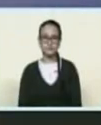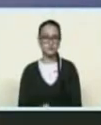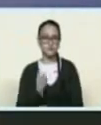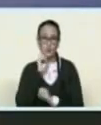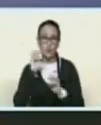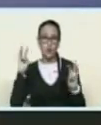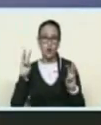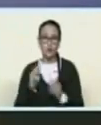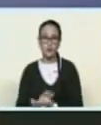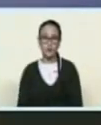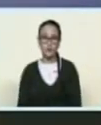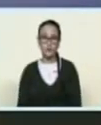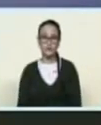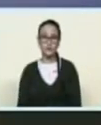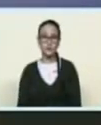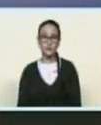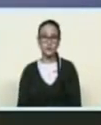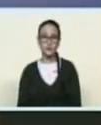Naguará.